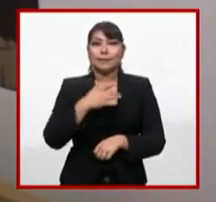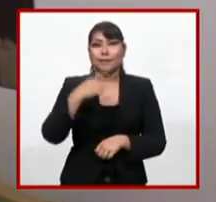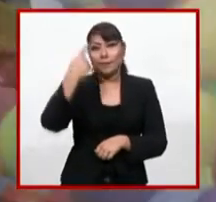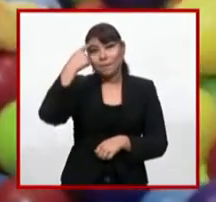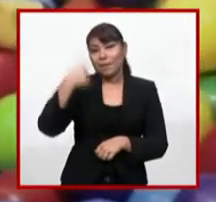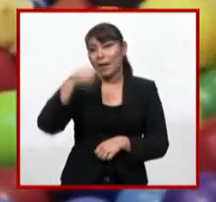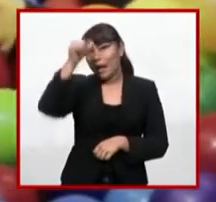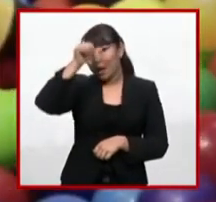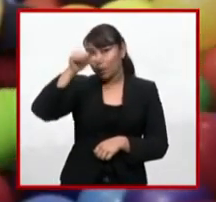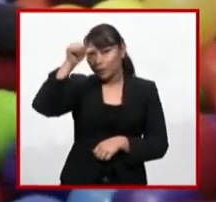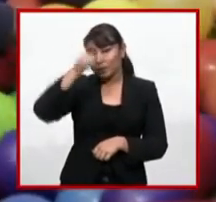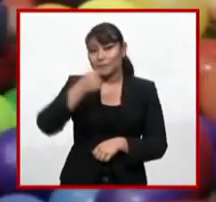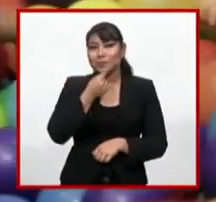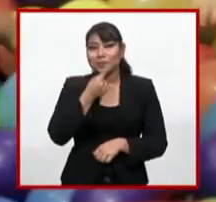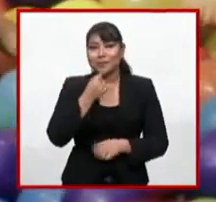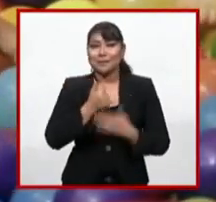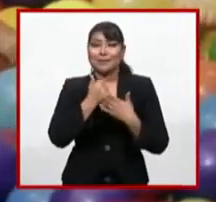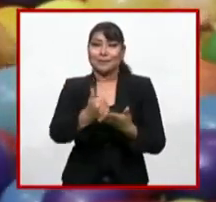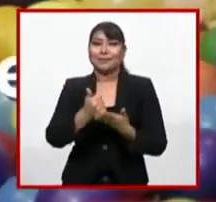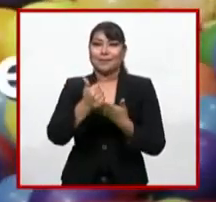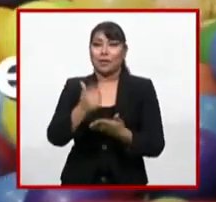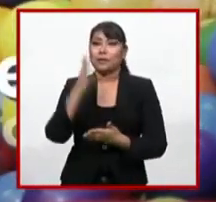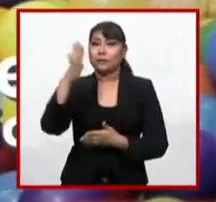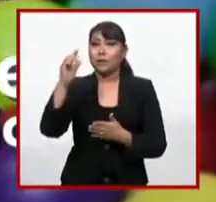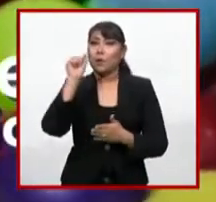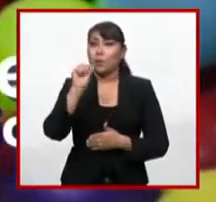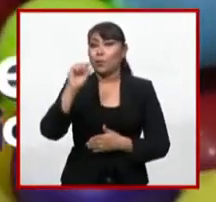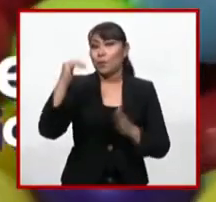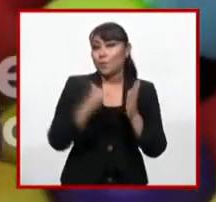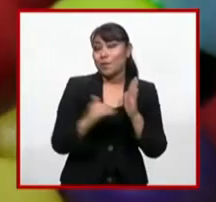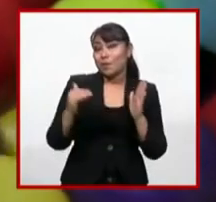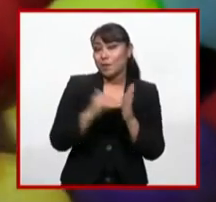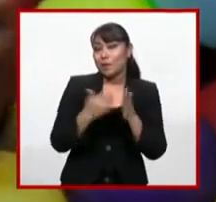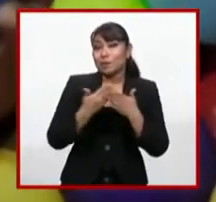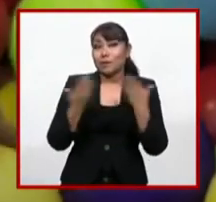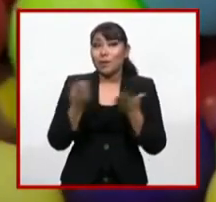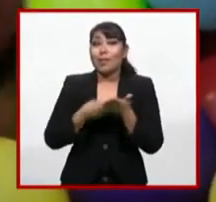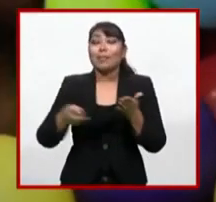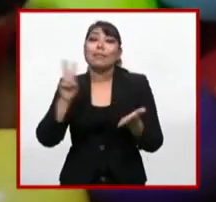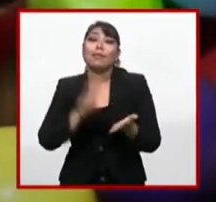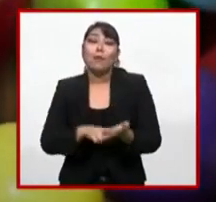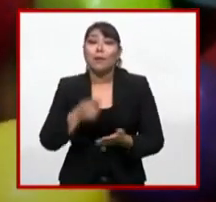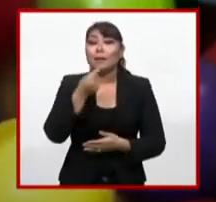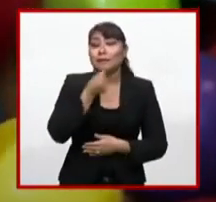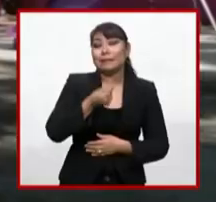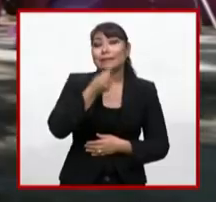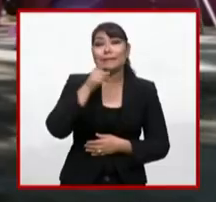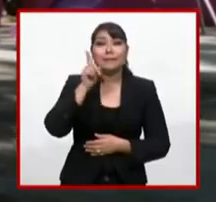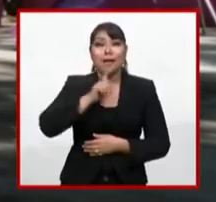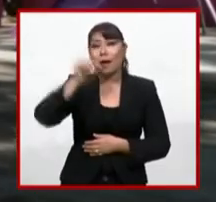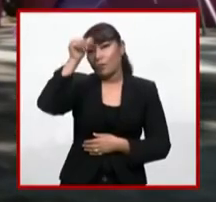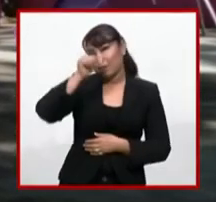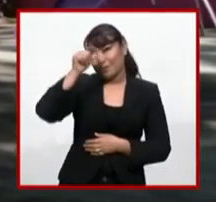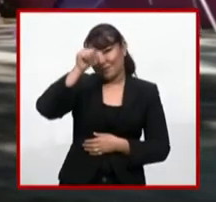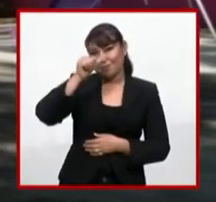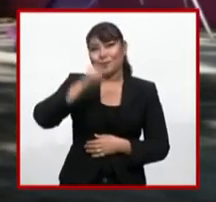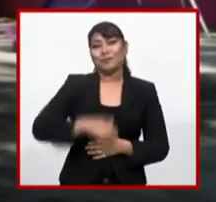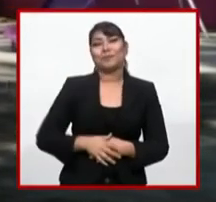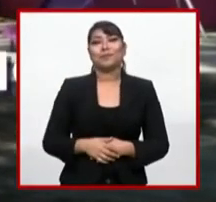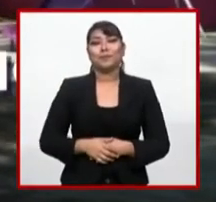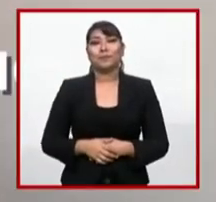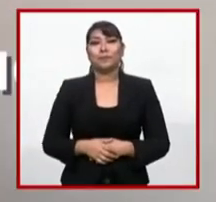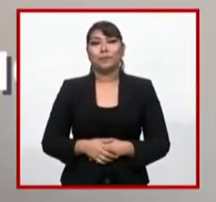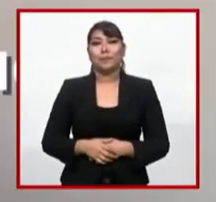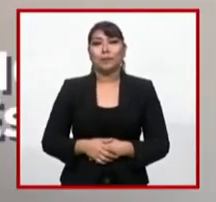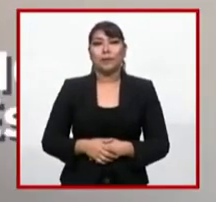al 1.5 millones de pesos. Ahora tendremos el doble de capacidad para atender a nuestras niñas y niños con autismo. Para finales de este año,